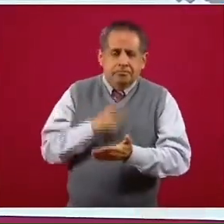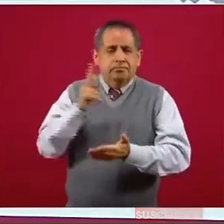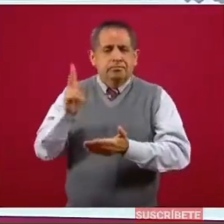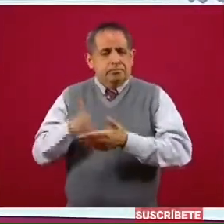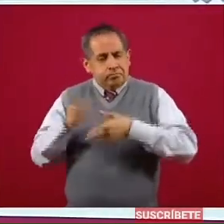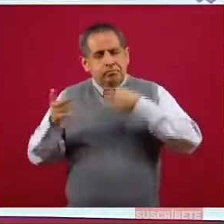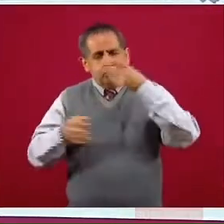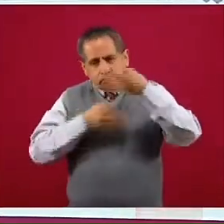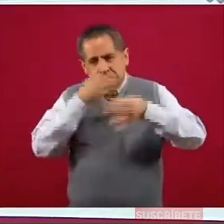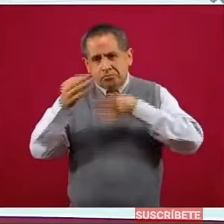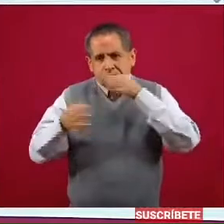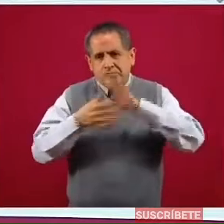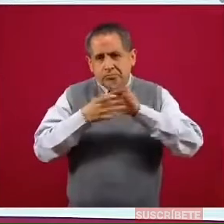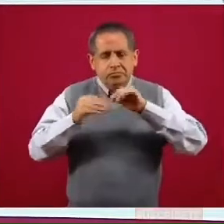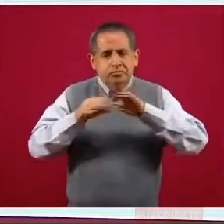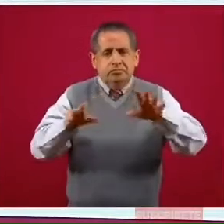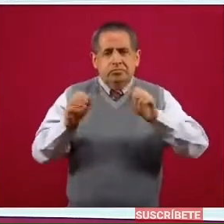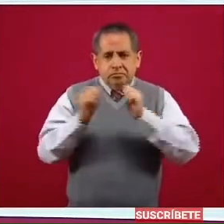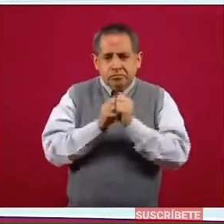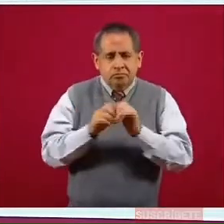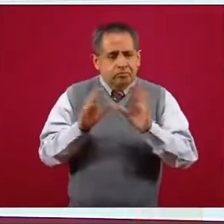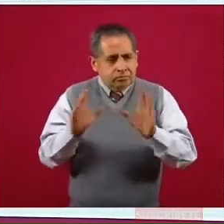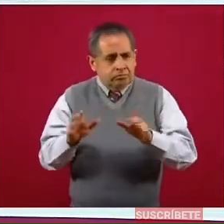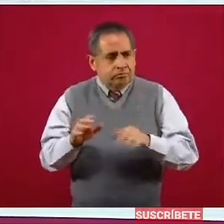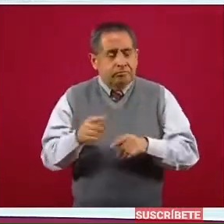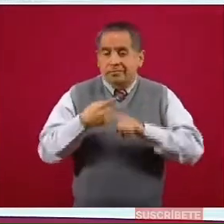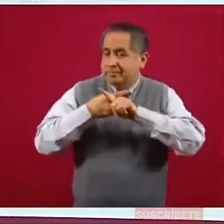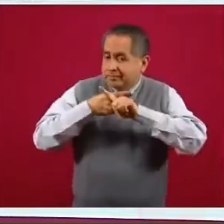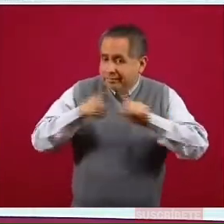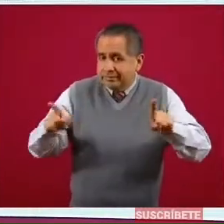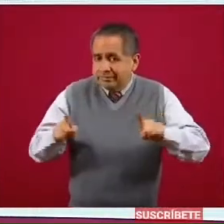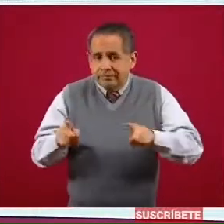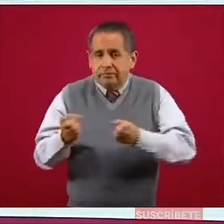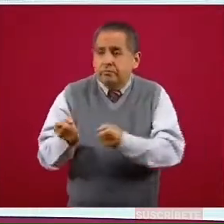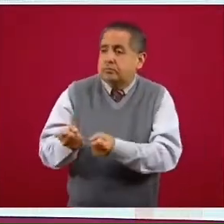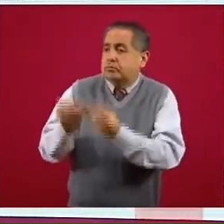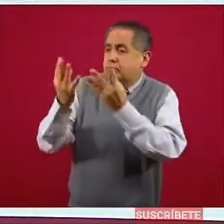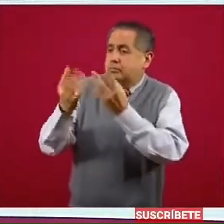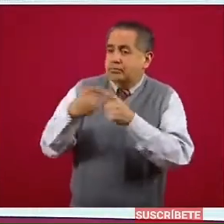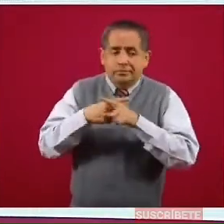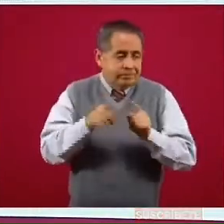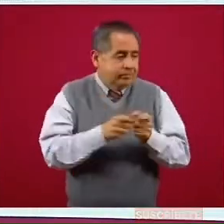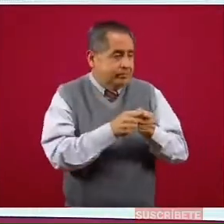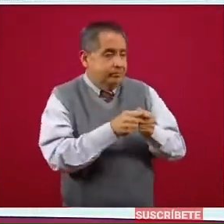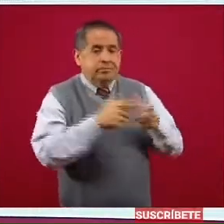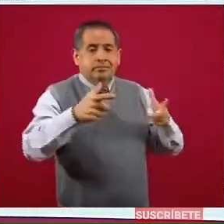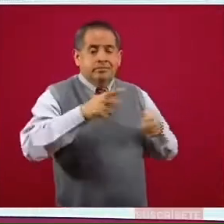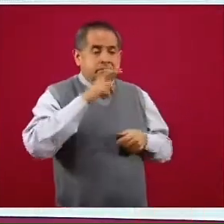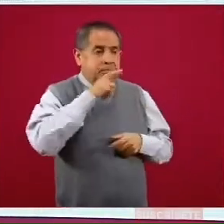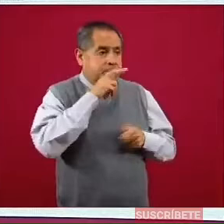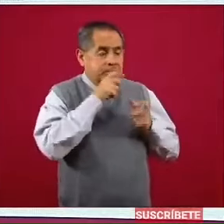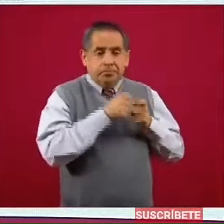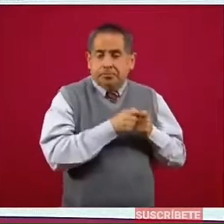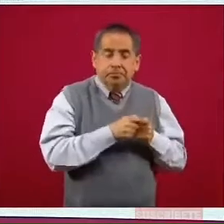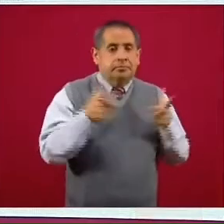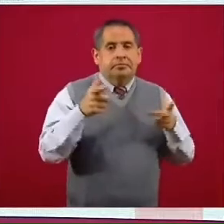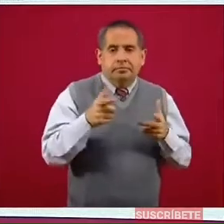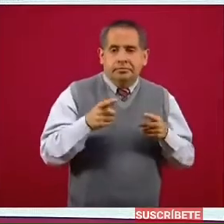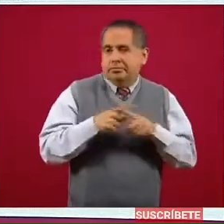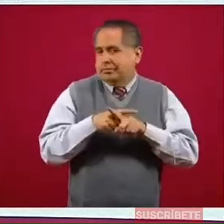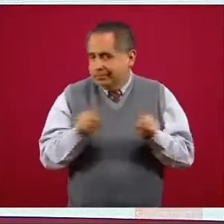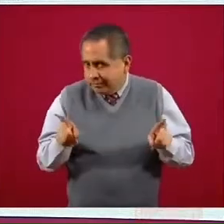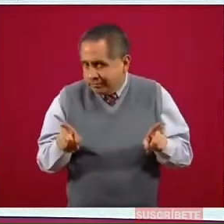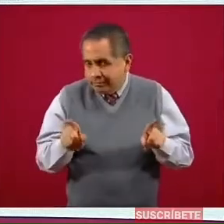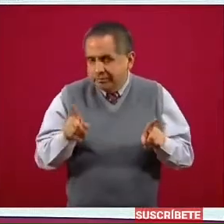una y otra vez, cómo conecta la velocidad de ocurrencia de la epidemia con la presentación de los casos,